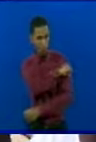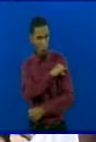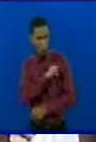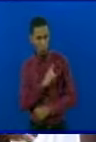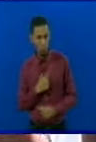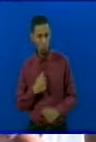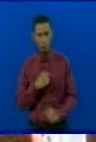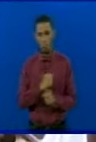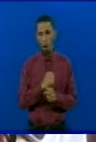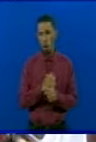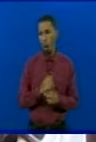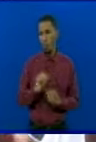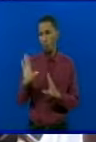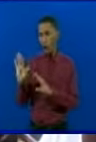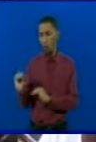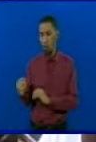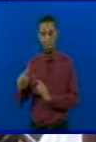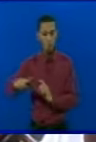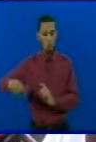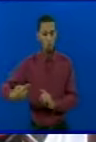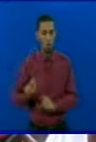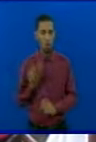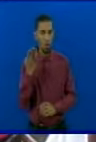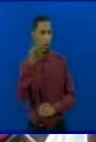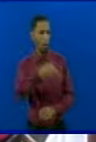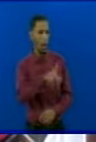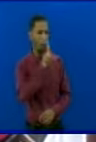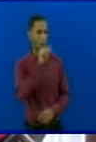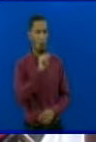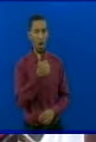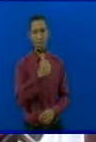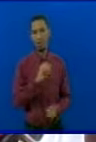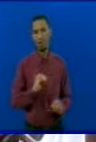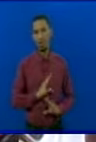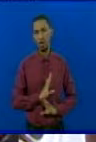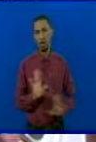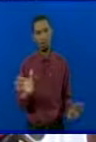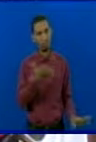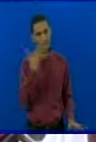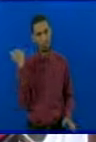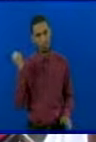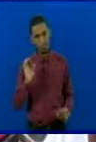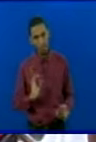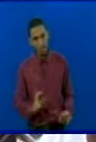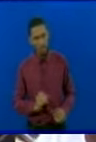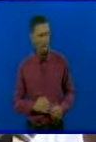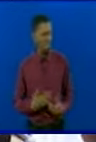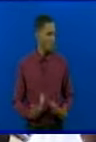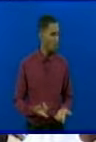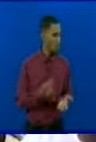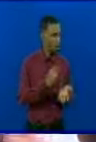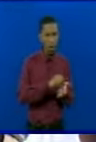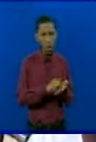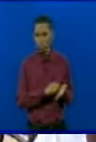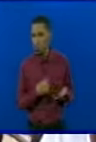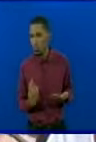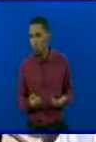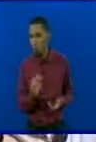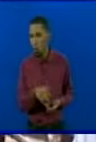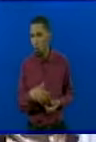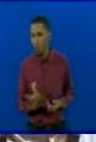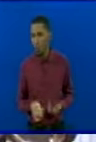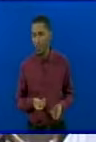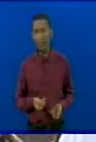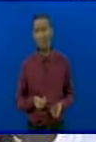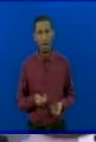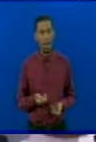por la noche. Al otro día cuando voy temprano a hacer la cola y el pollo a las 10 de la mañana se ha acabado. ¿Dónde usted compra? ¿En qué carnicería? En la carnicería número